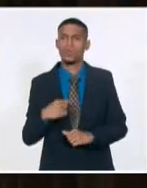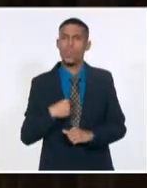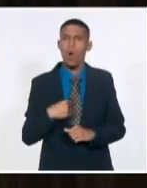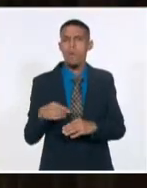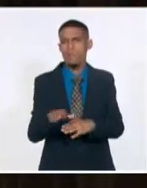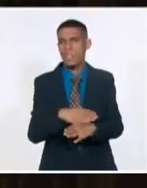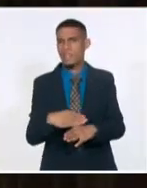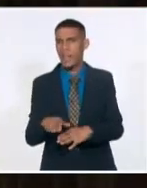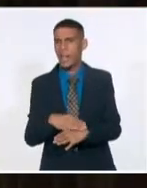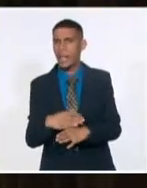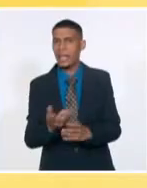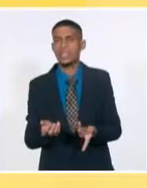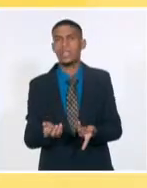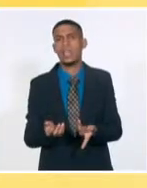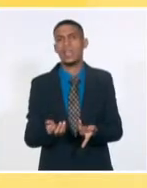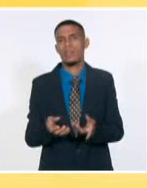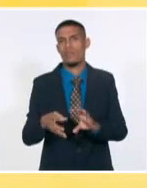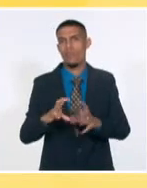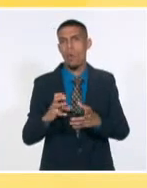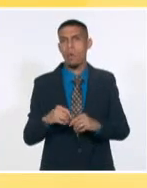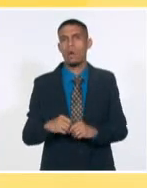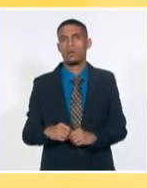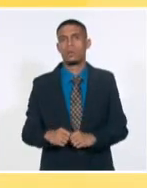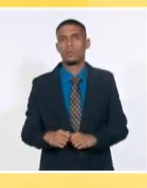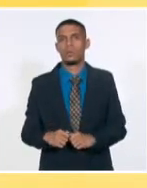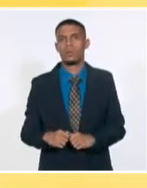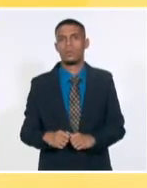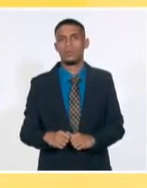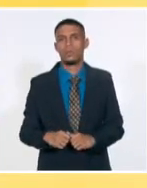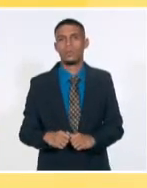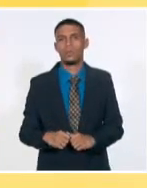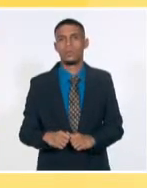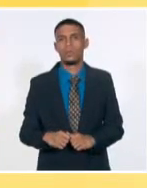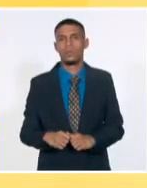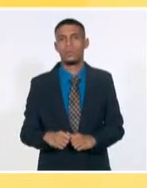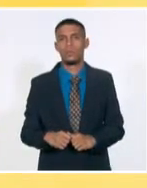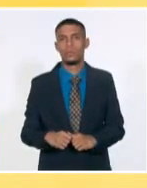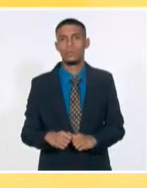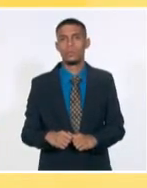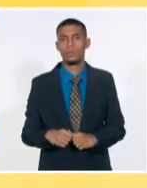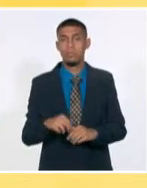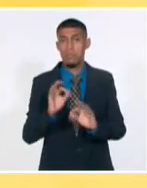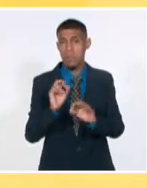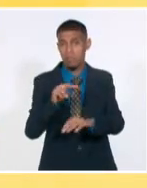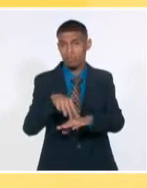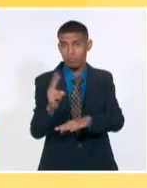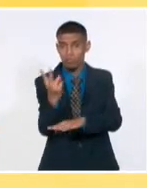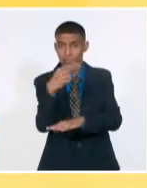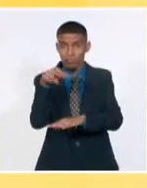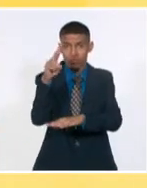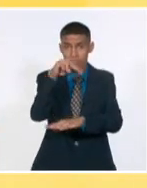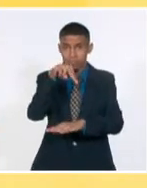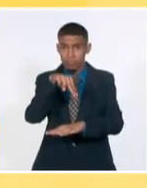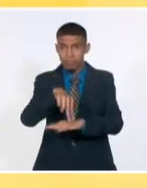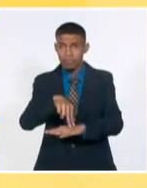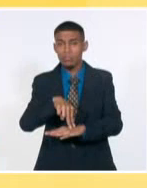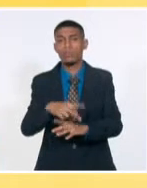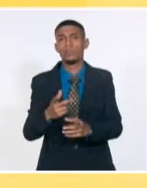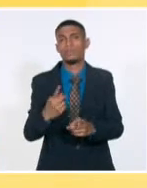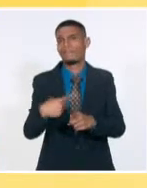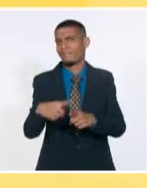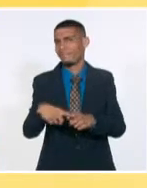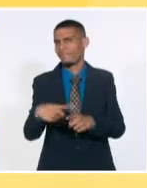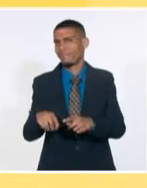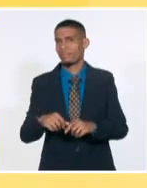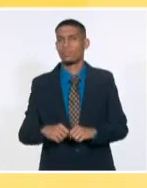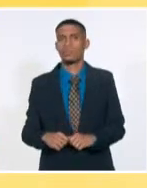aérea, hago pulsadas con contorsiones, hago trapecio, hago bastantes cosas que tampoco no se pueden poner en todos los escenarios